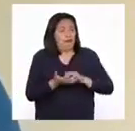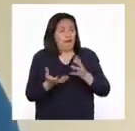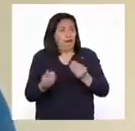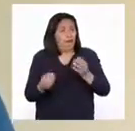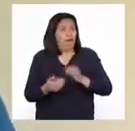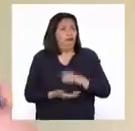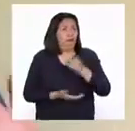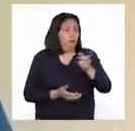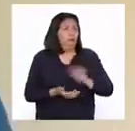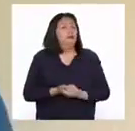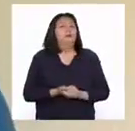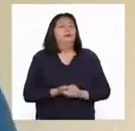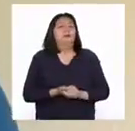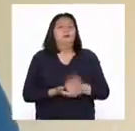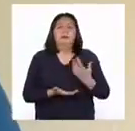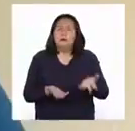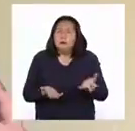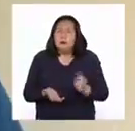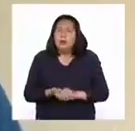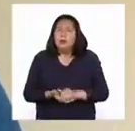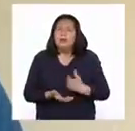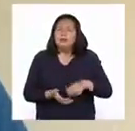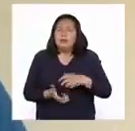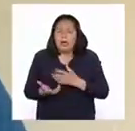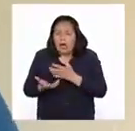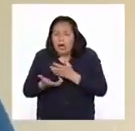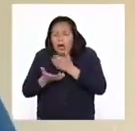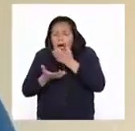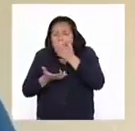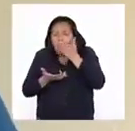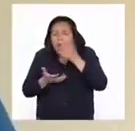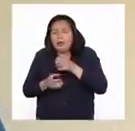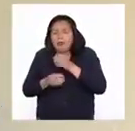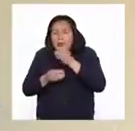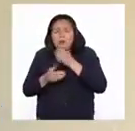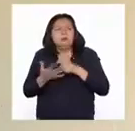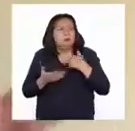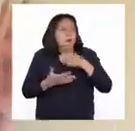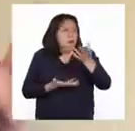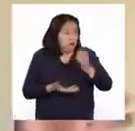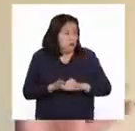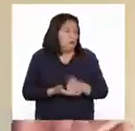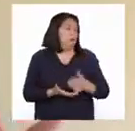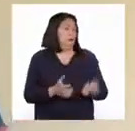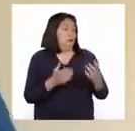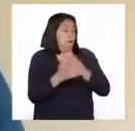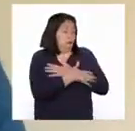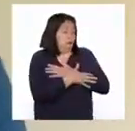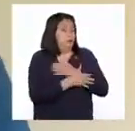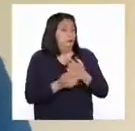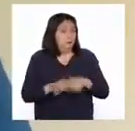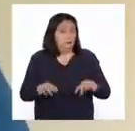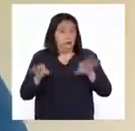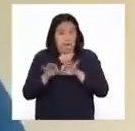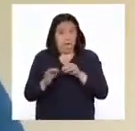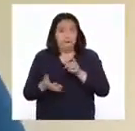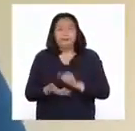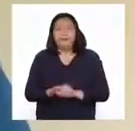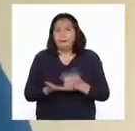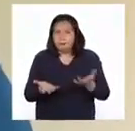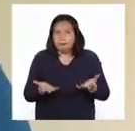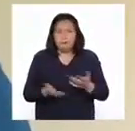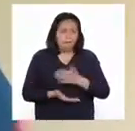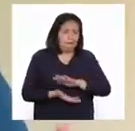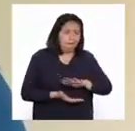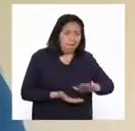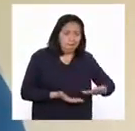Es usual que se beba mucho mate caliente para mantenerse abrigado, pero es importante que las familias también lleven a los niños, a los